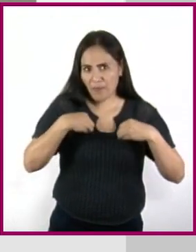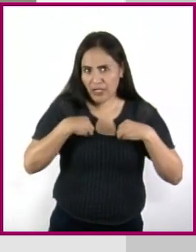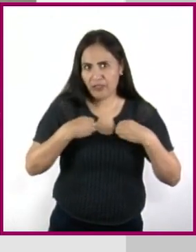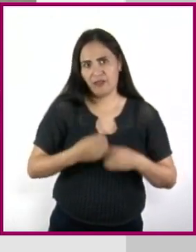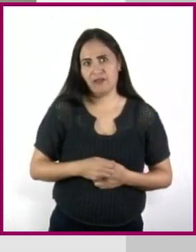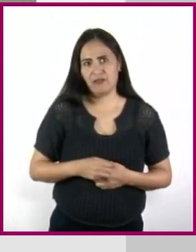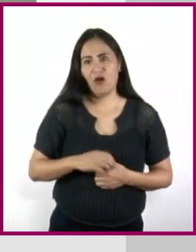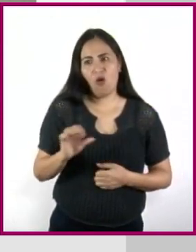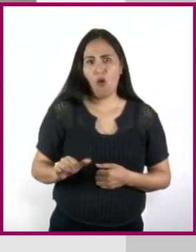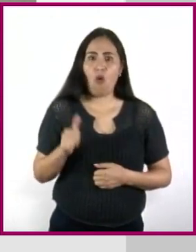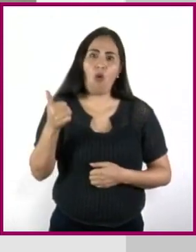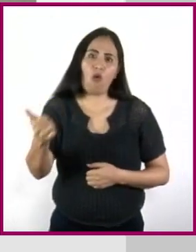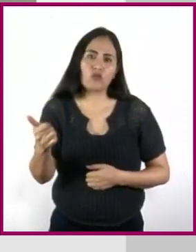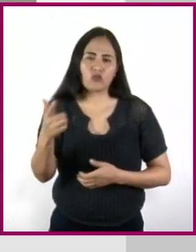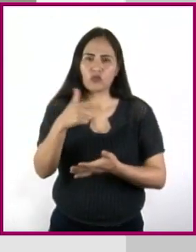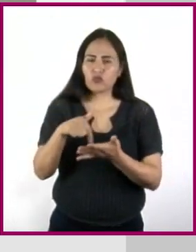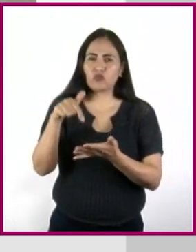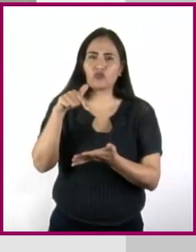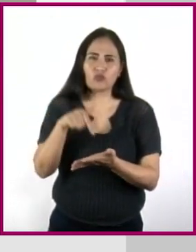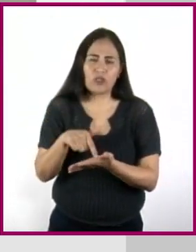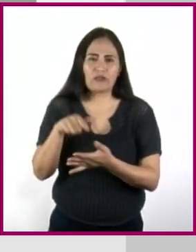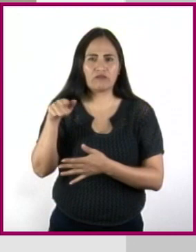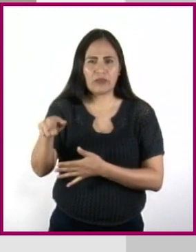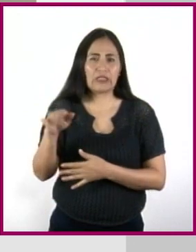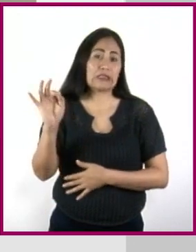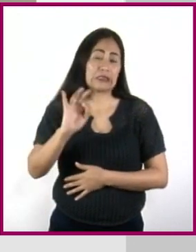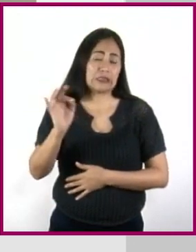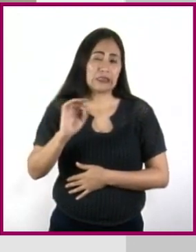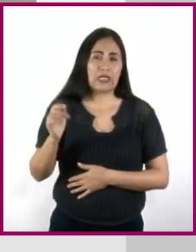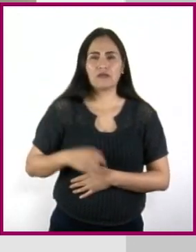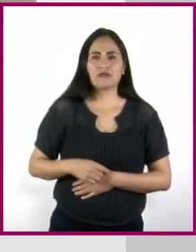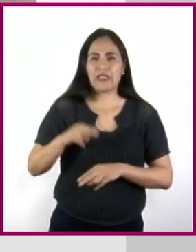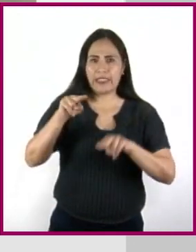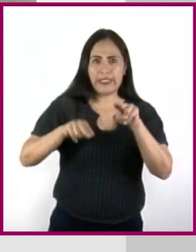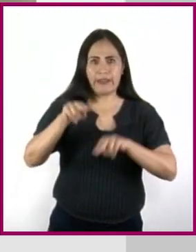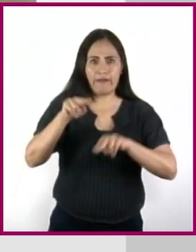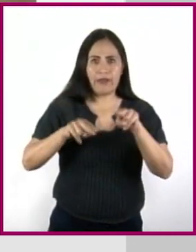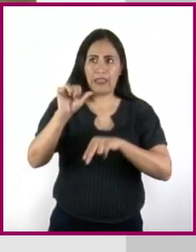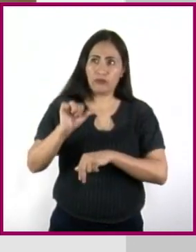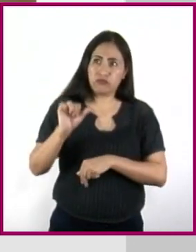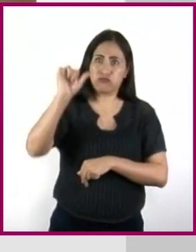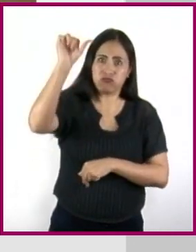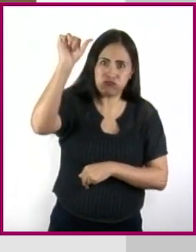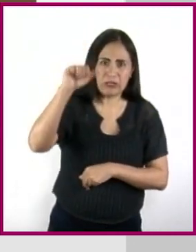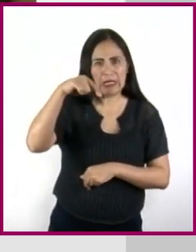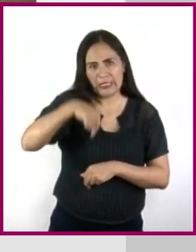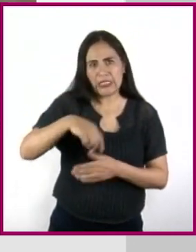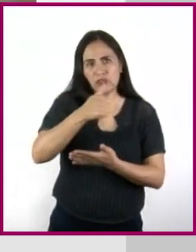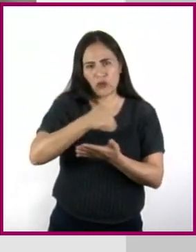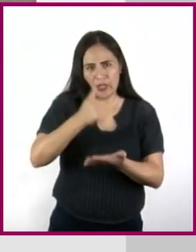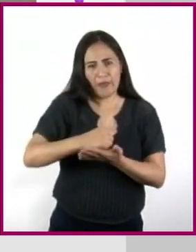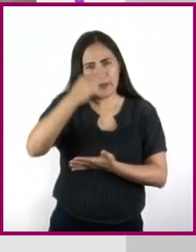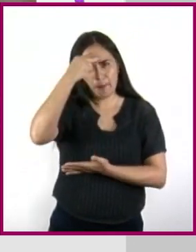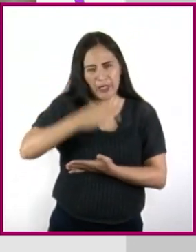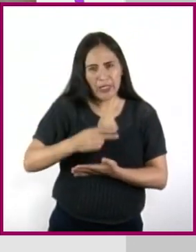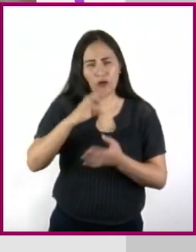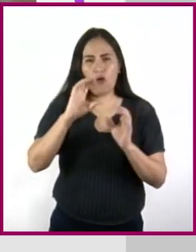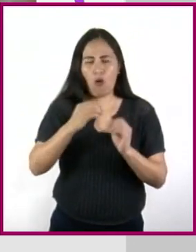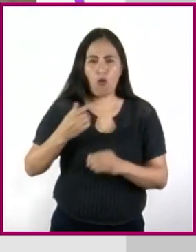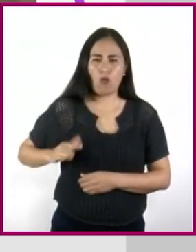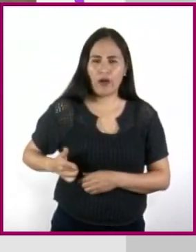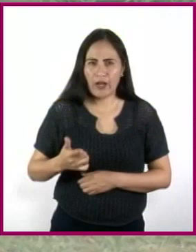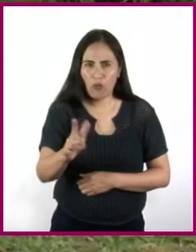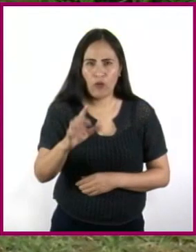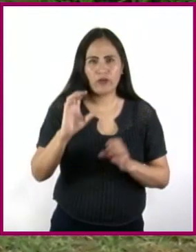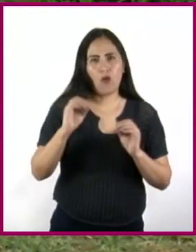otras partes, como lo mencionaba, con alturas que no permiten su crecimiento, como Ciudad de México y algunas zonas de Guanajuato y